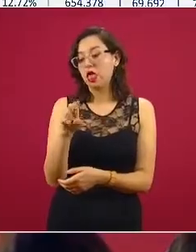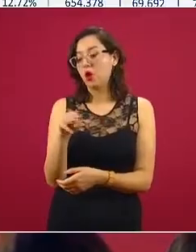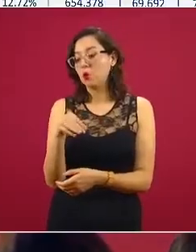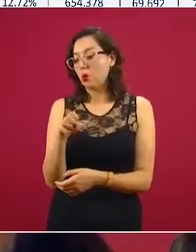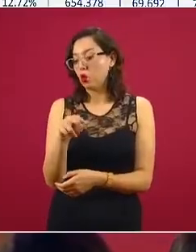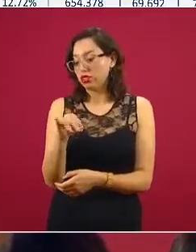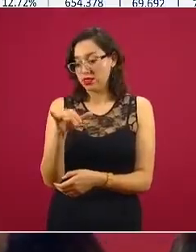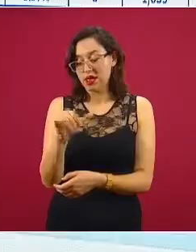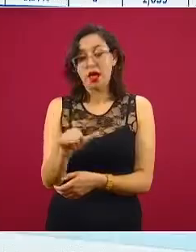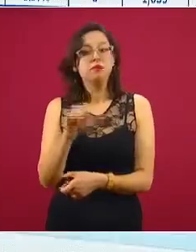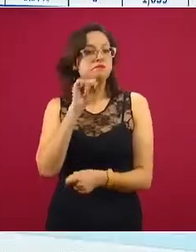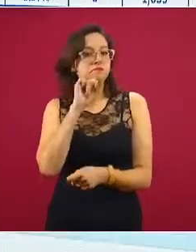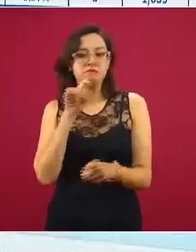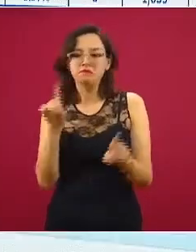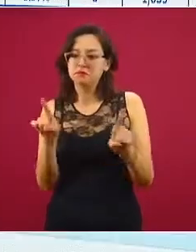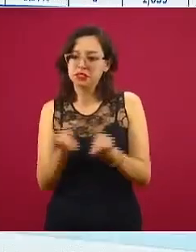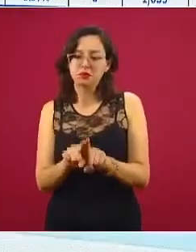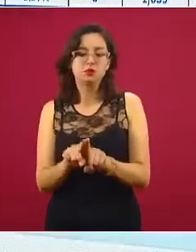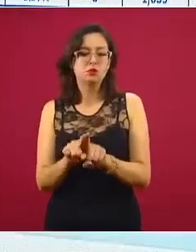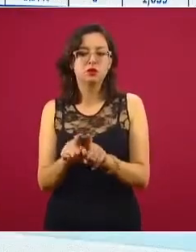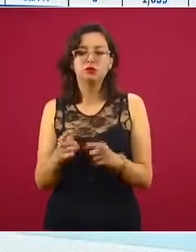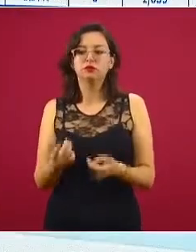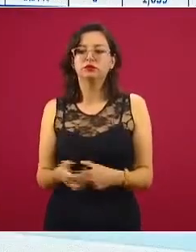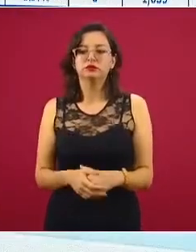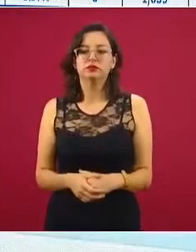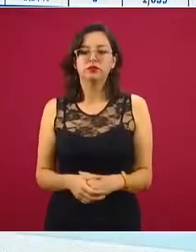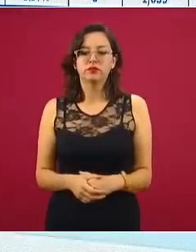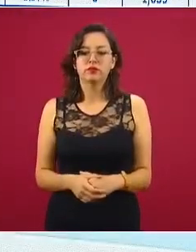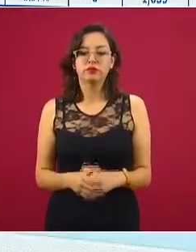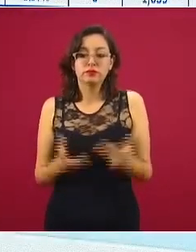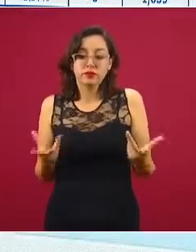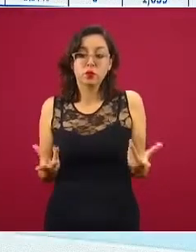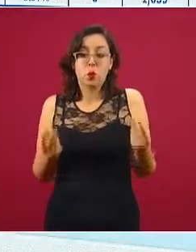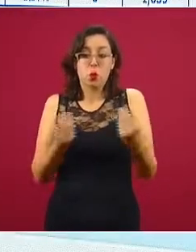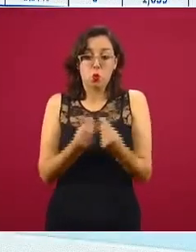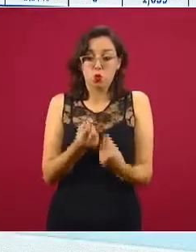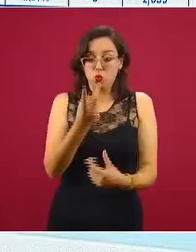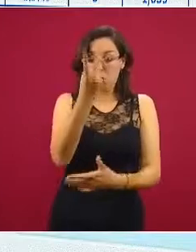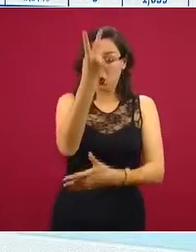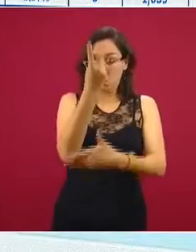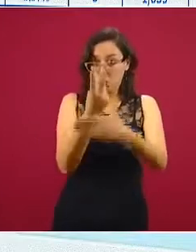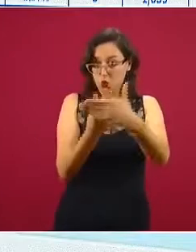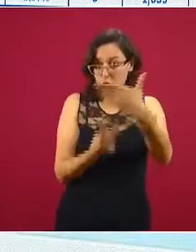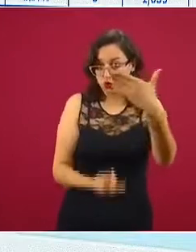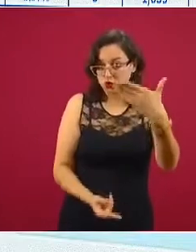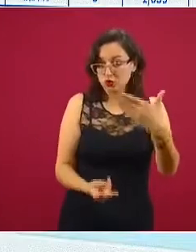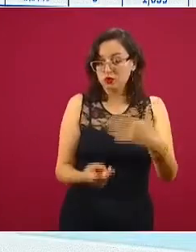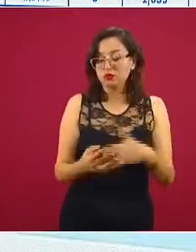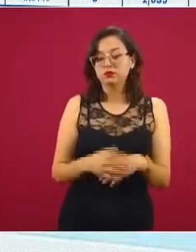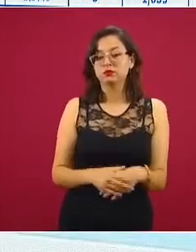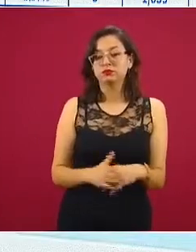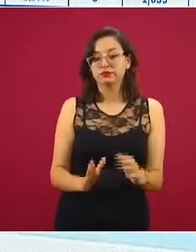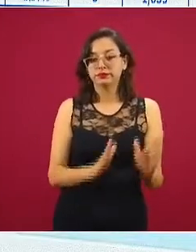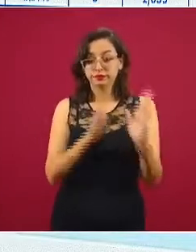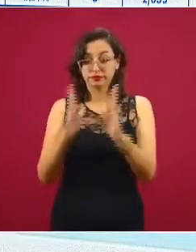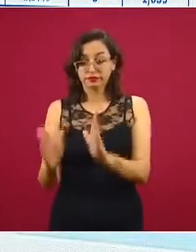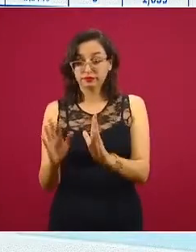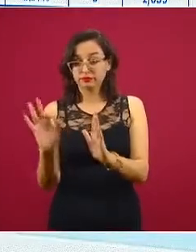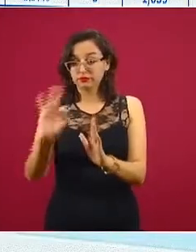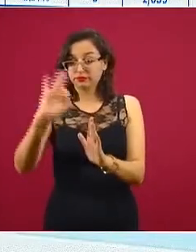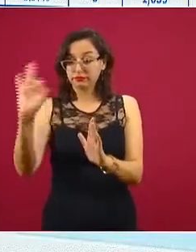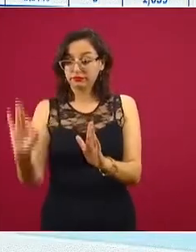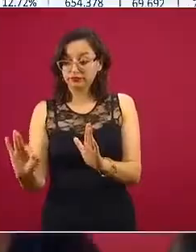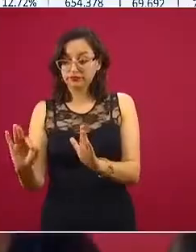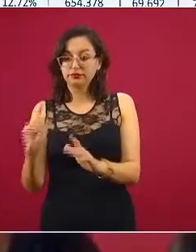COVID. Y aquí está. Este es un subconjunto de este. Por lo tanto, este porcentaje resulta